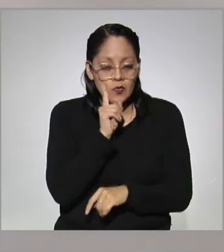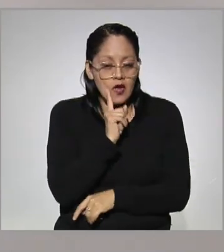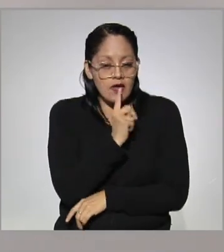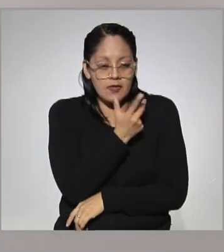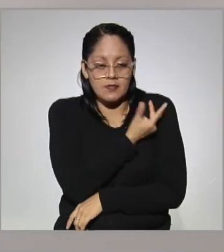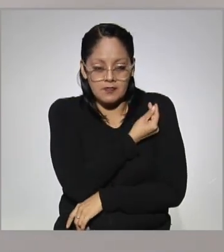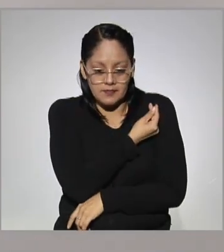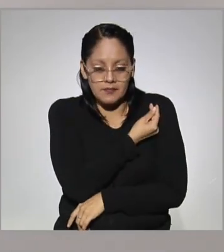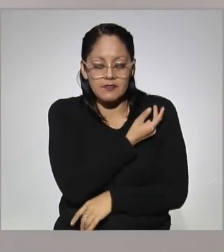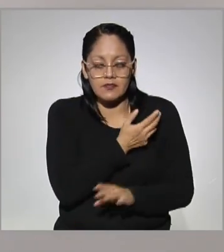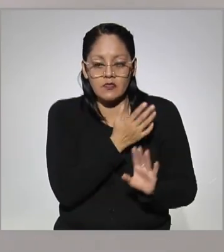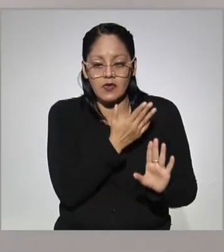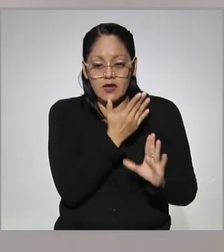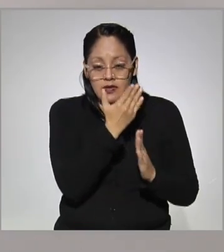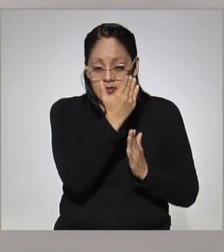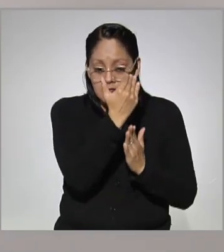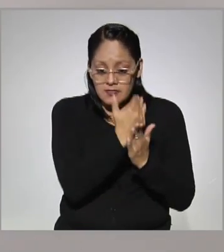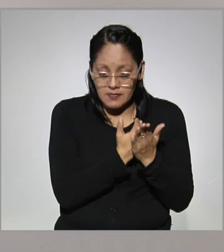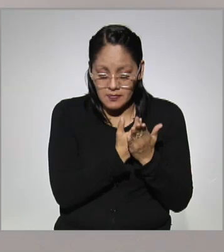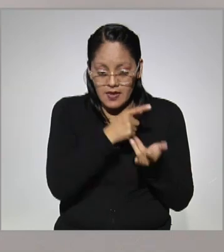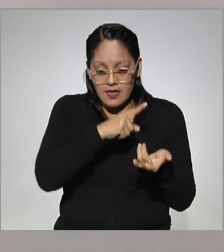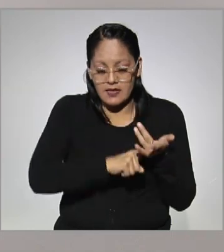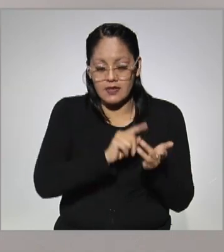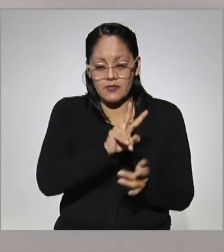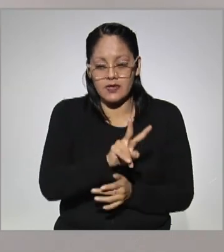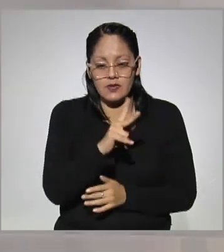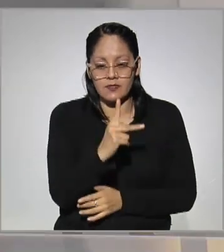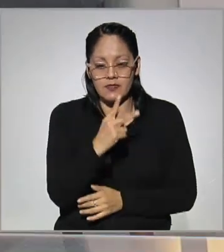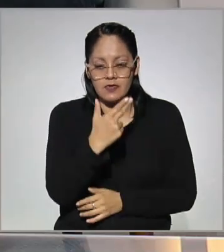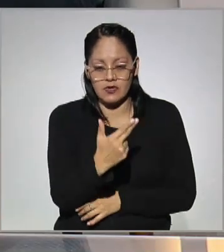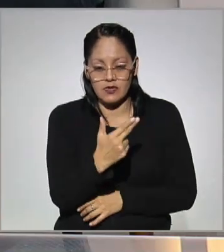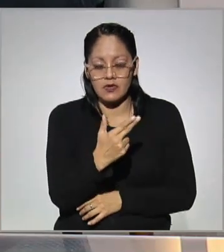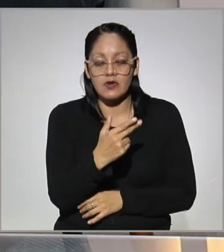niñas disminuye la prevalencia de virus de papiloma humano, de